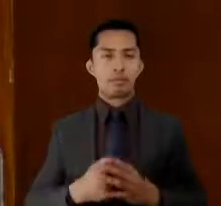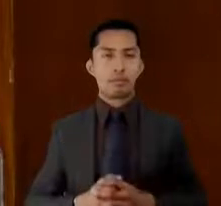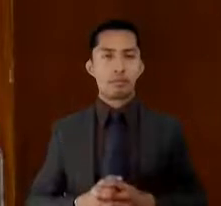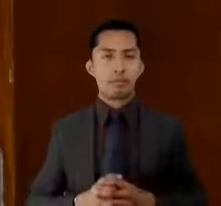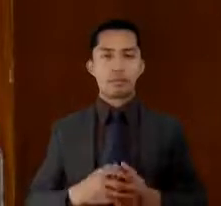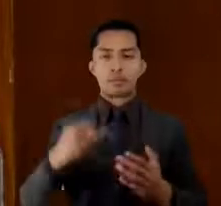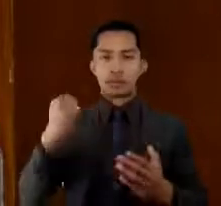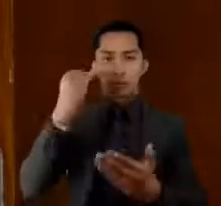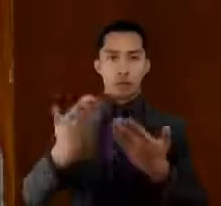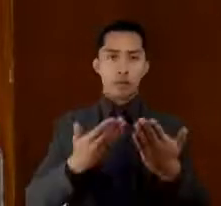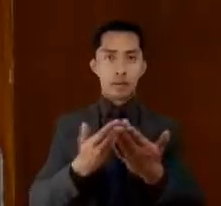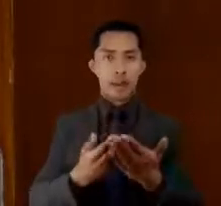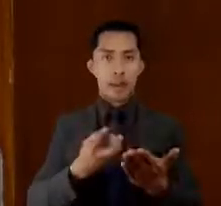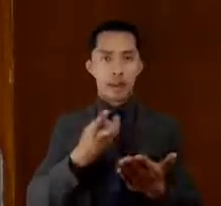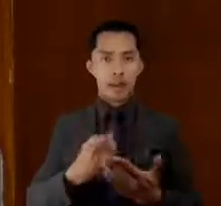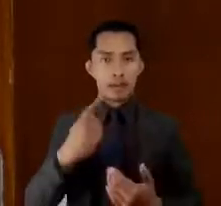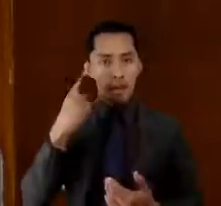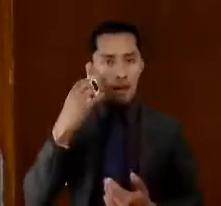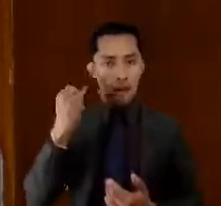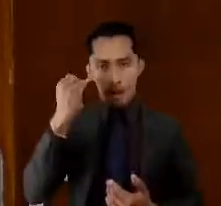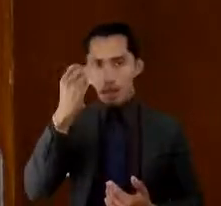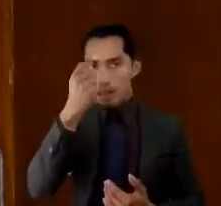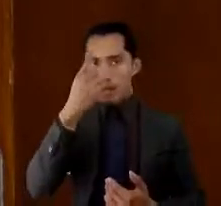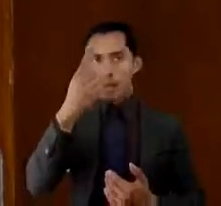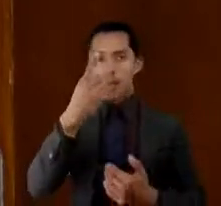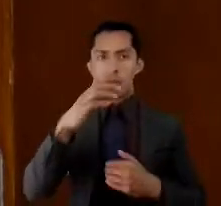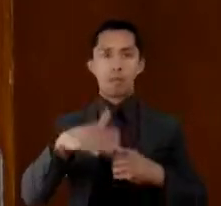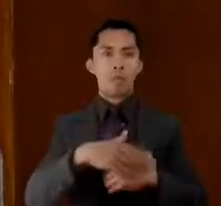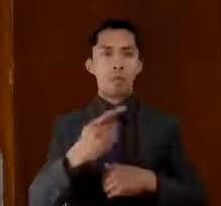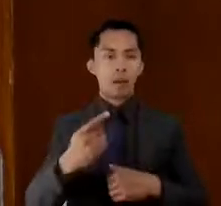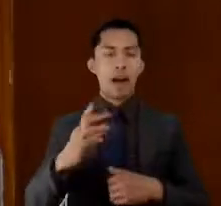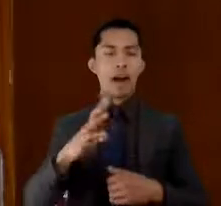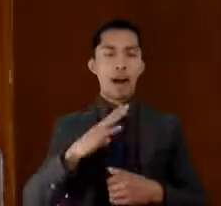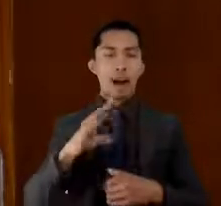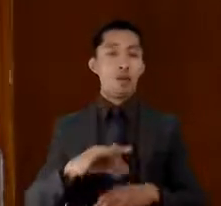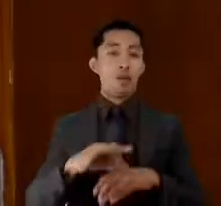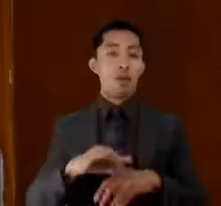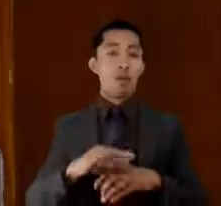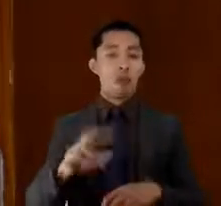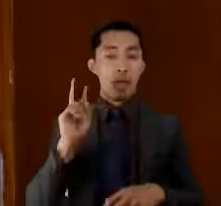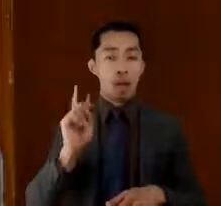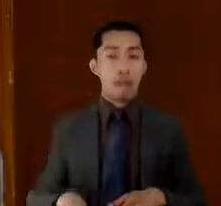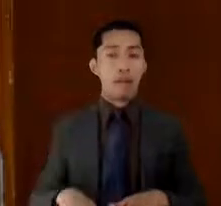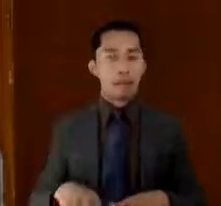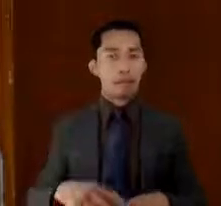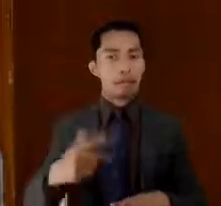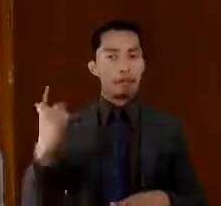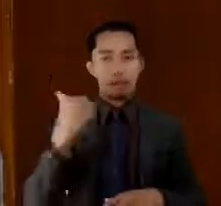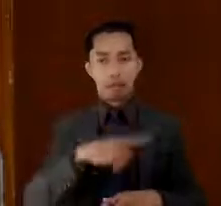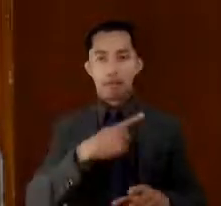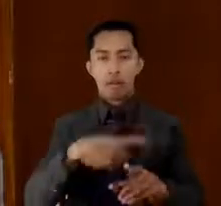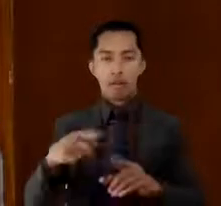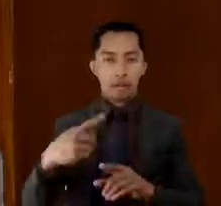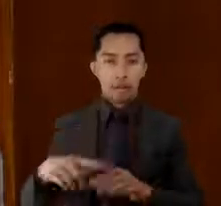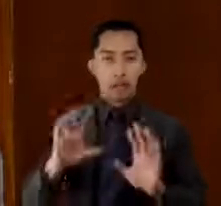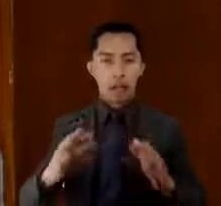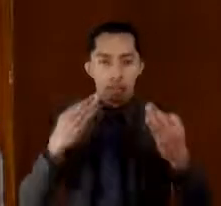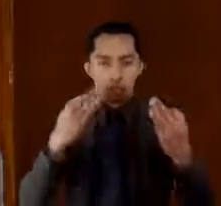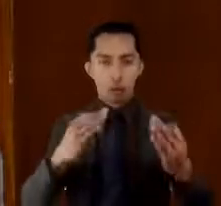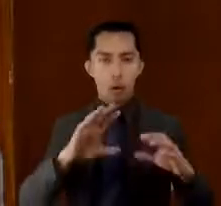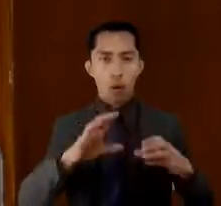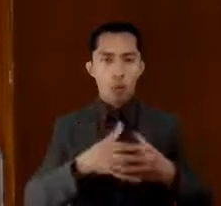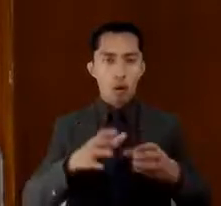Esta iniciativa nace por los golpes de realidad que hemos estado presenciando en distintas